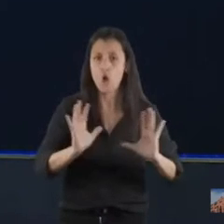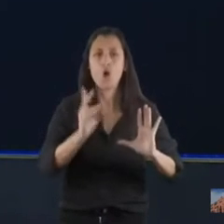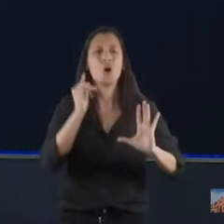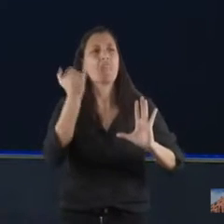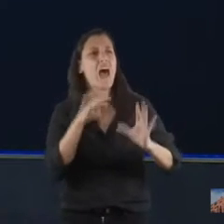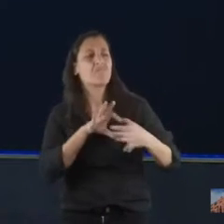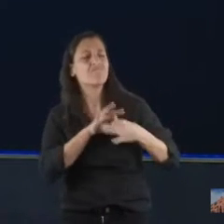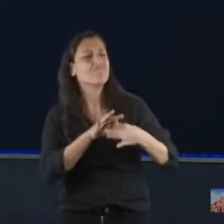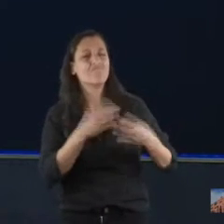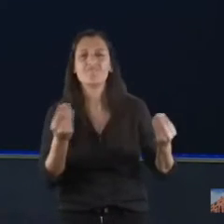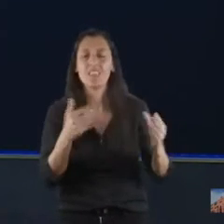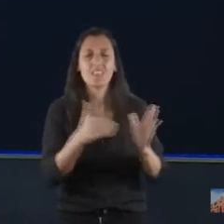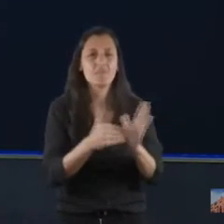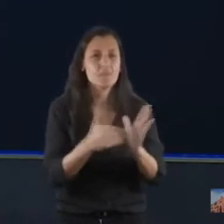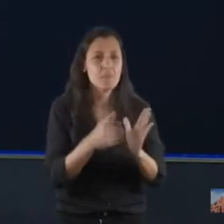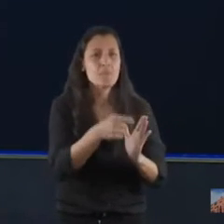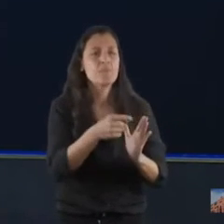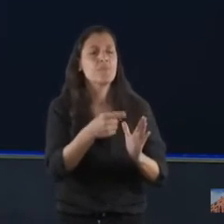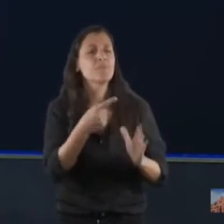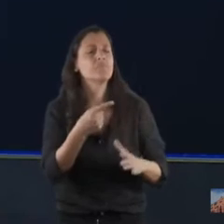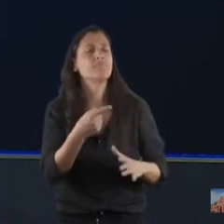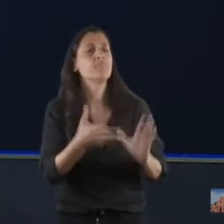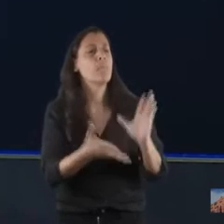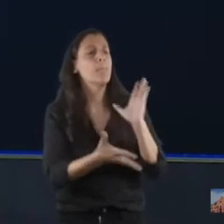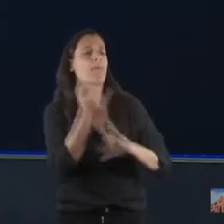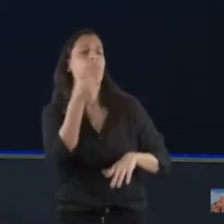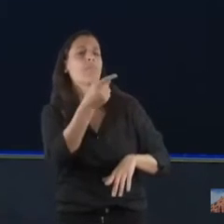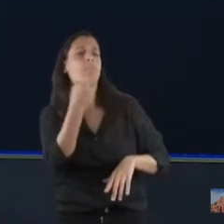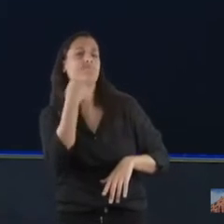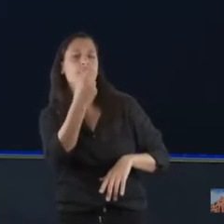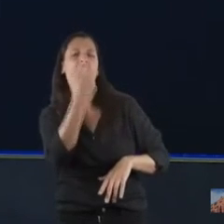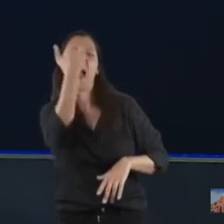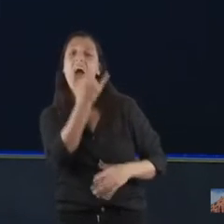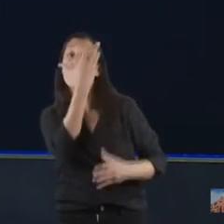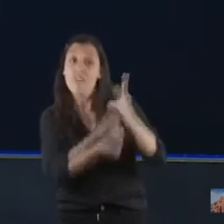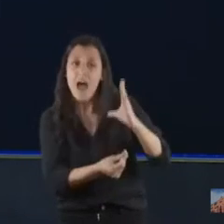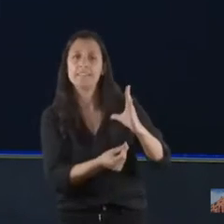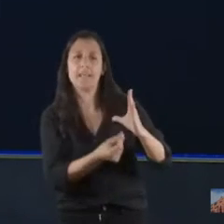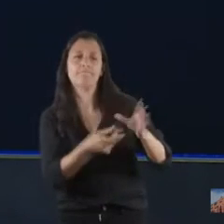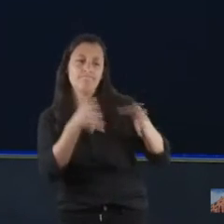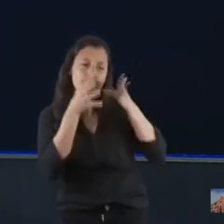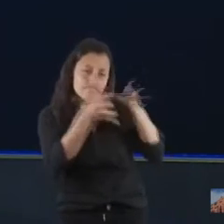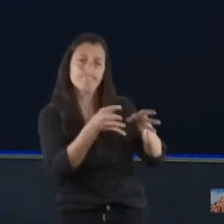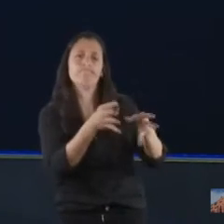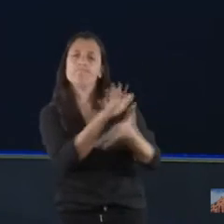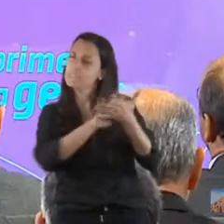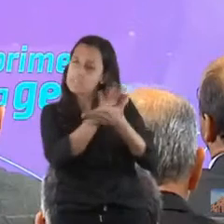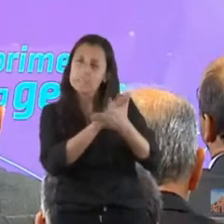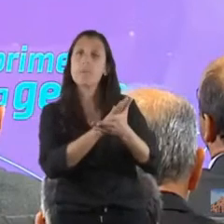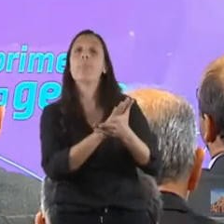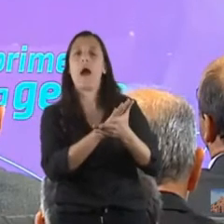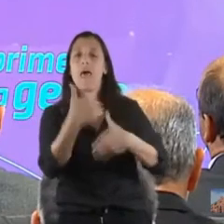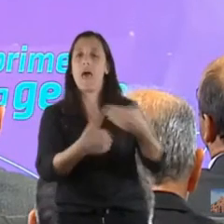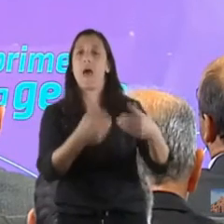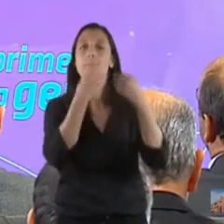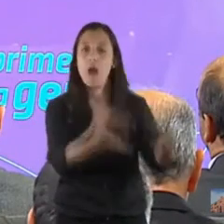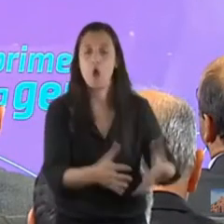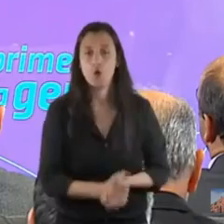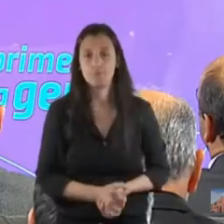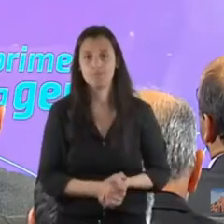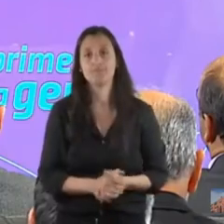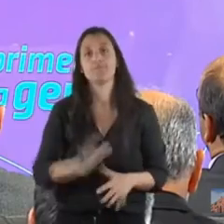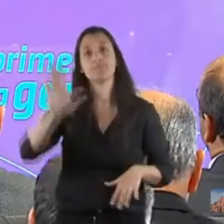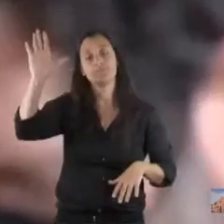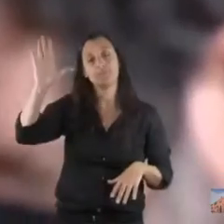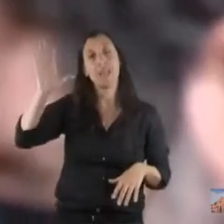con reconocer esos errores corregirlos y empezar a avanzar ministro en